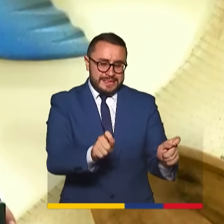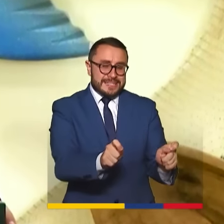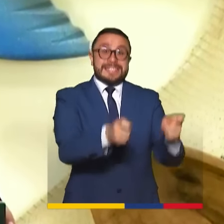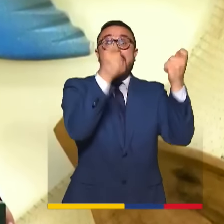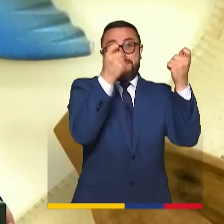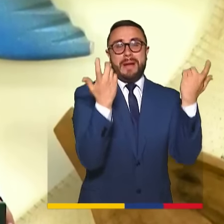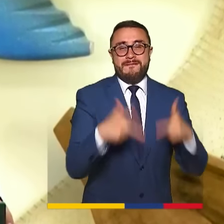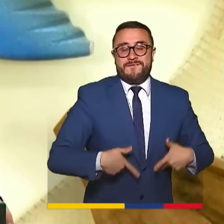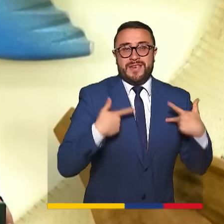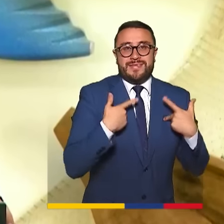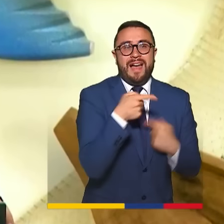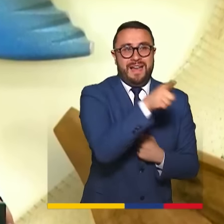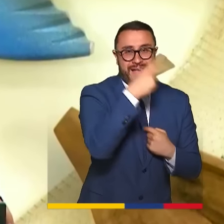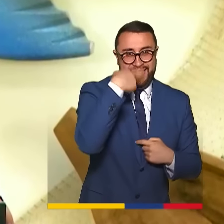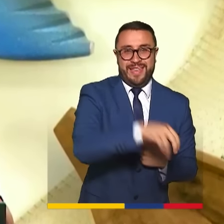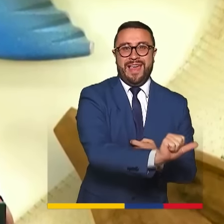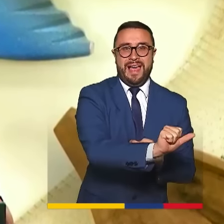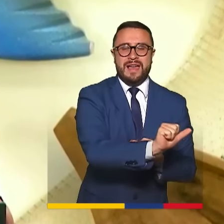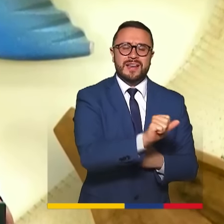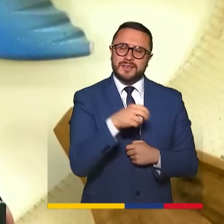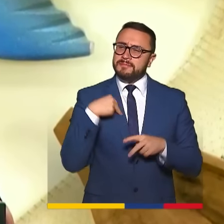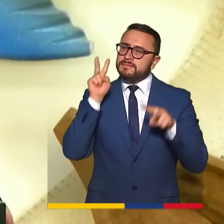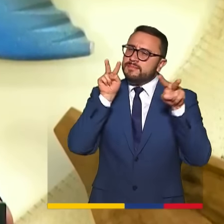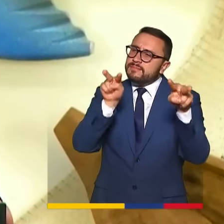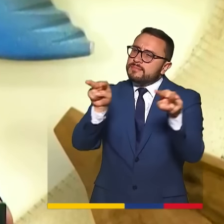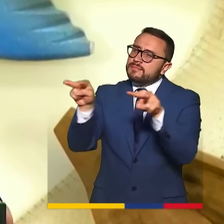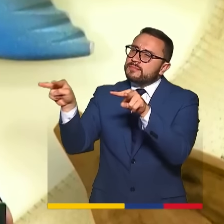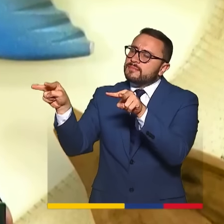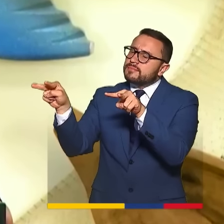de alguna manera u otra en mi vida real